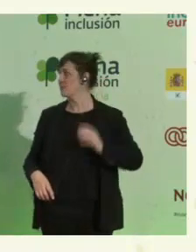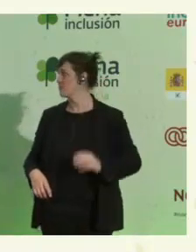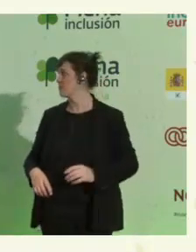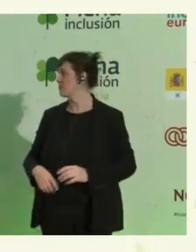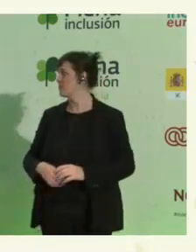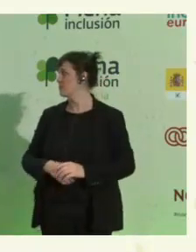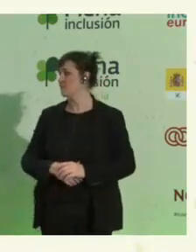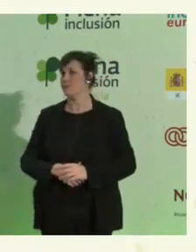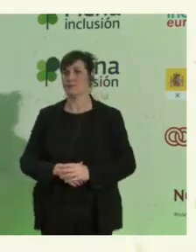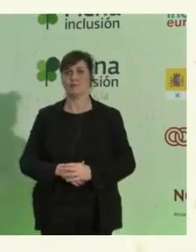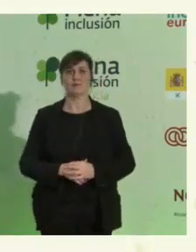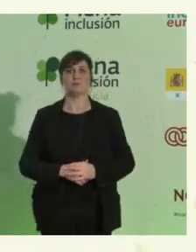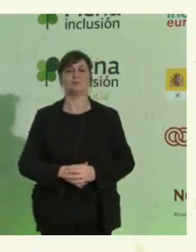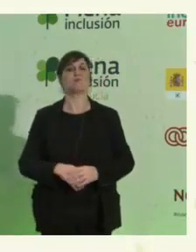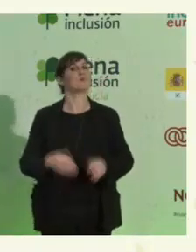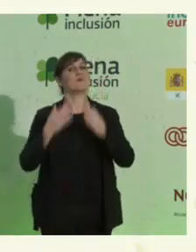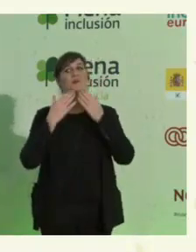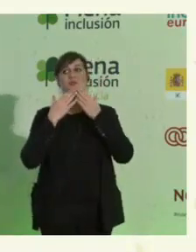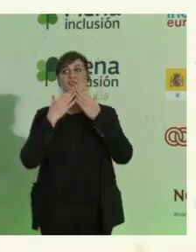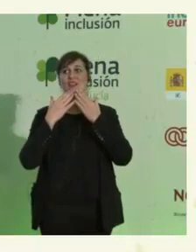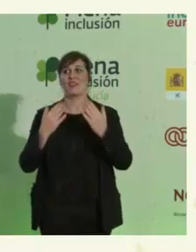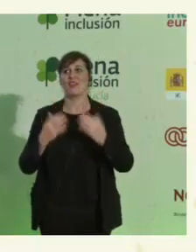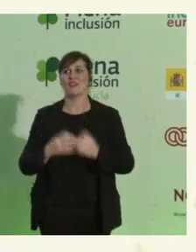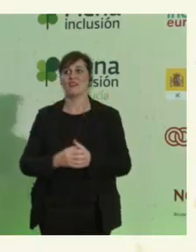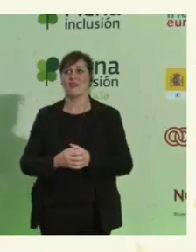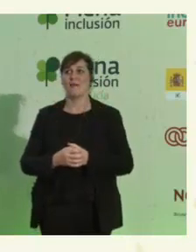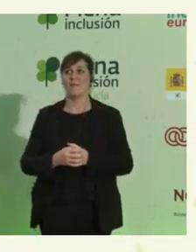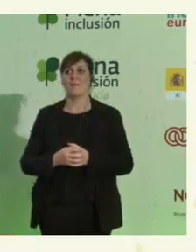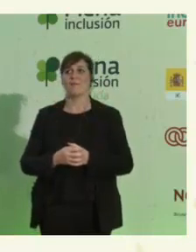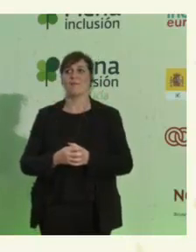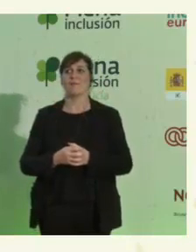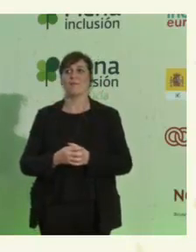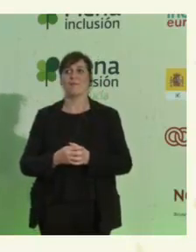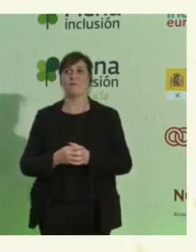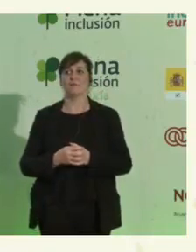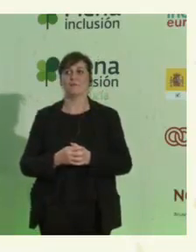Thank you. Muchas gracias.